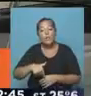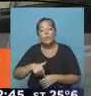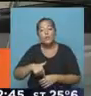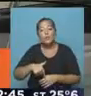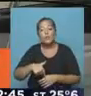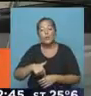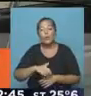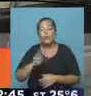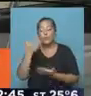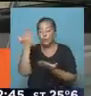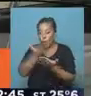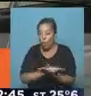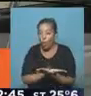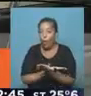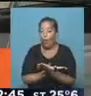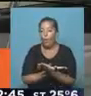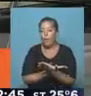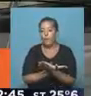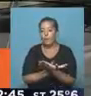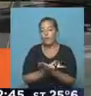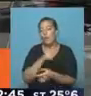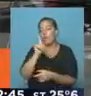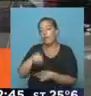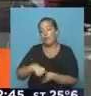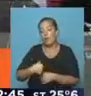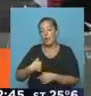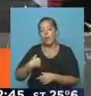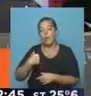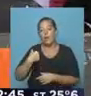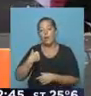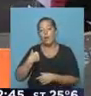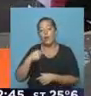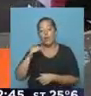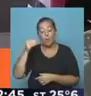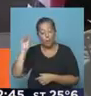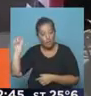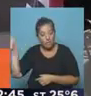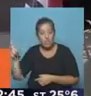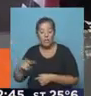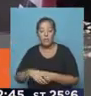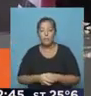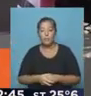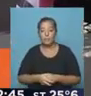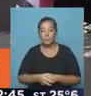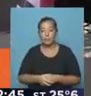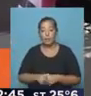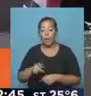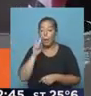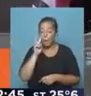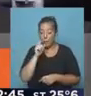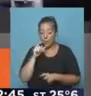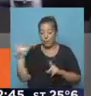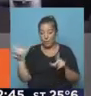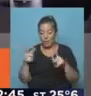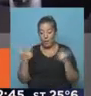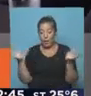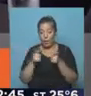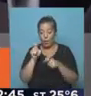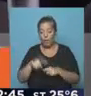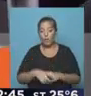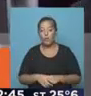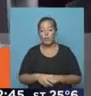en un documento no que salió de la procuraduría brasileña y demás en la cual bueno Im